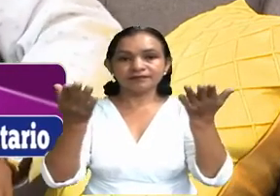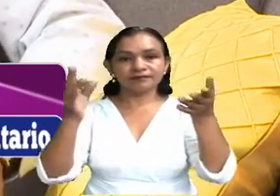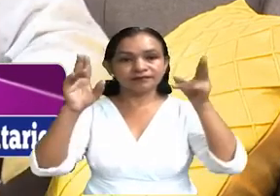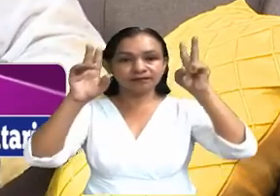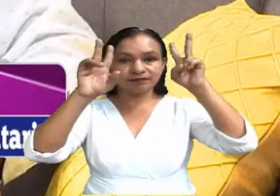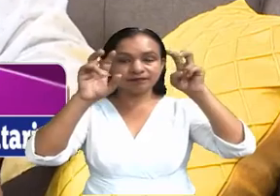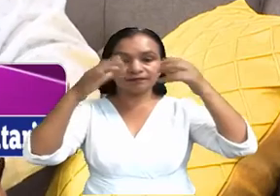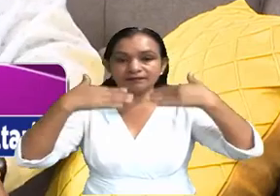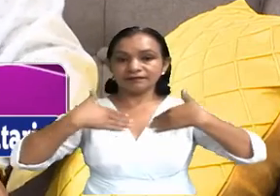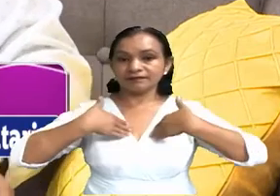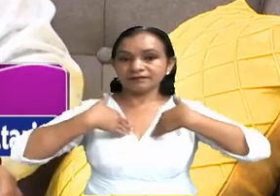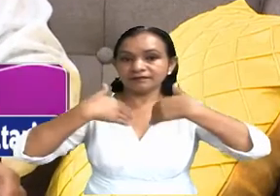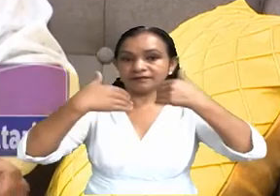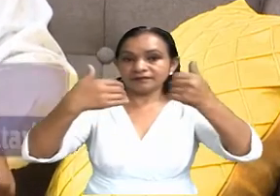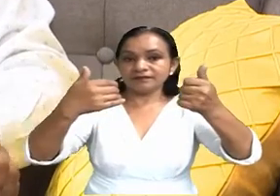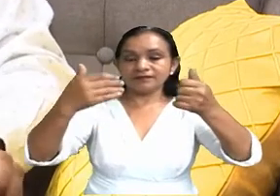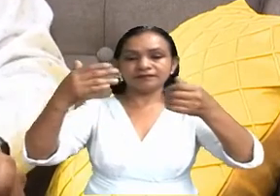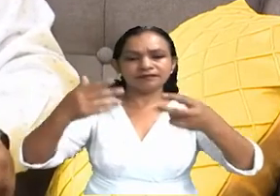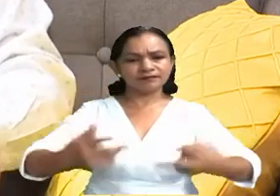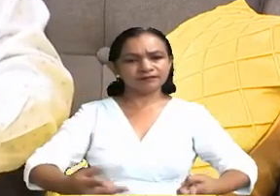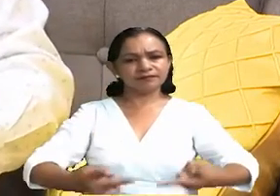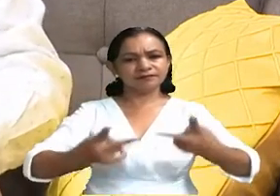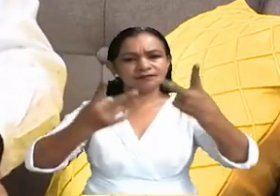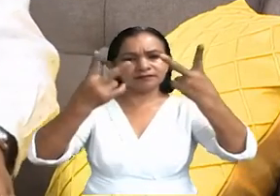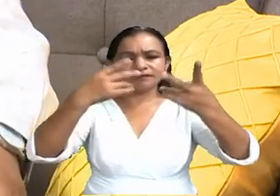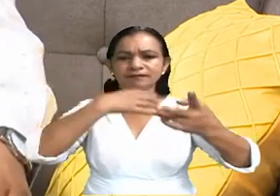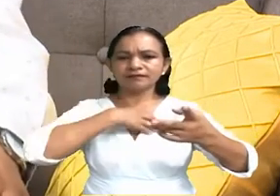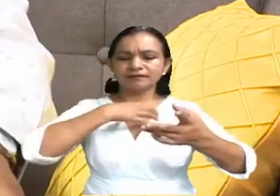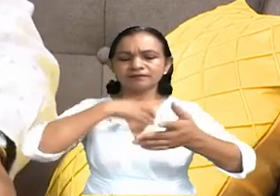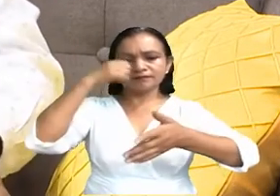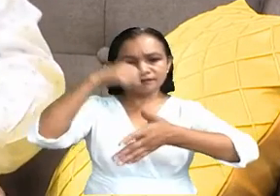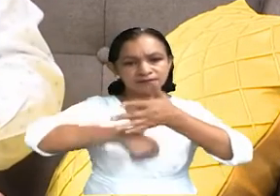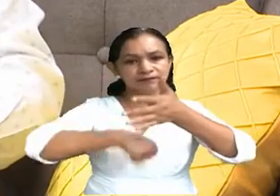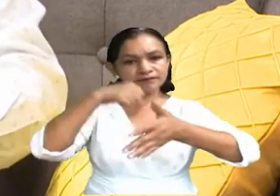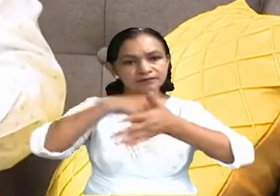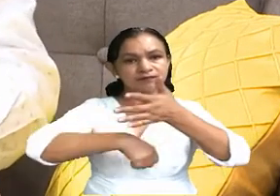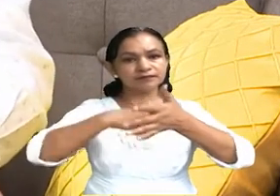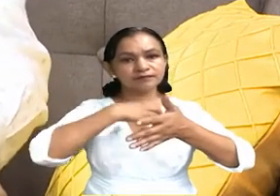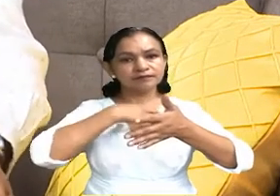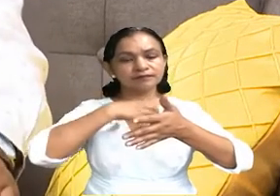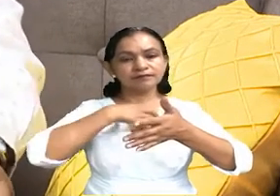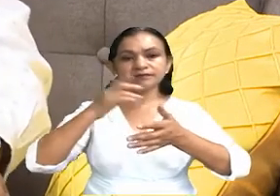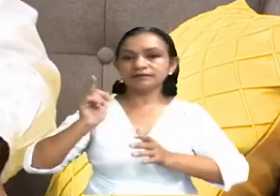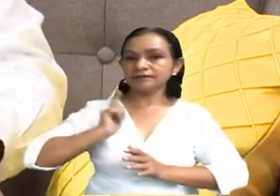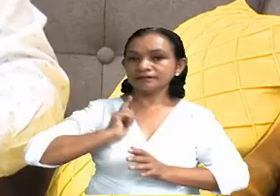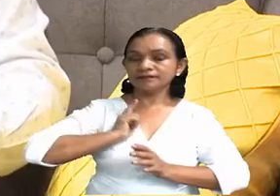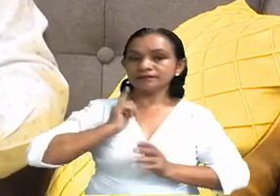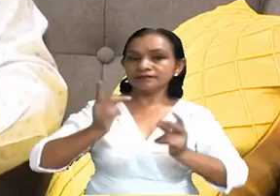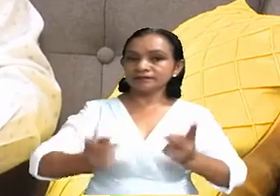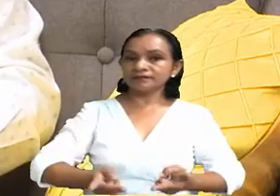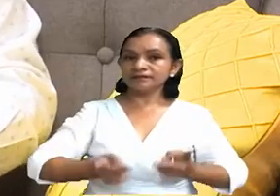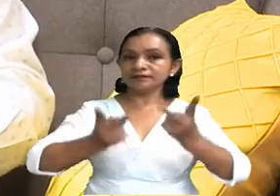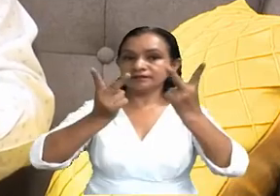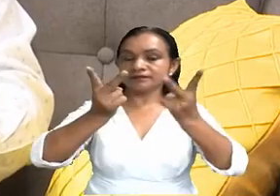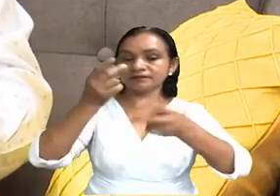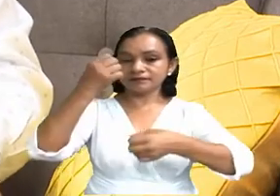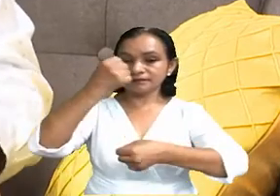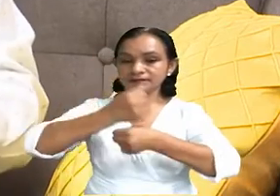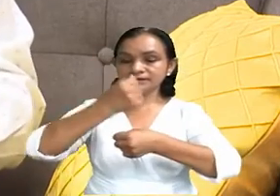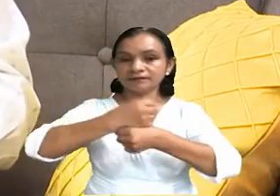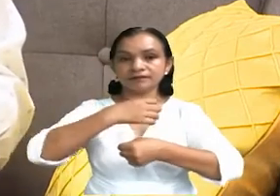su salud, sino también a medios de vida que les fortalezcan y les permitan ganarse la vida con su trabajo,